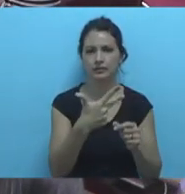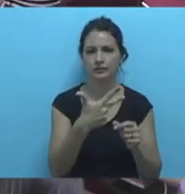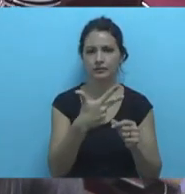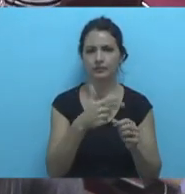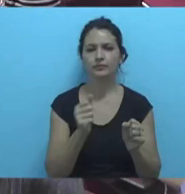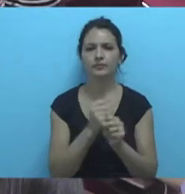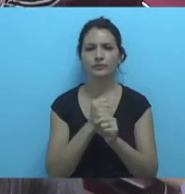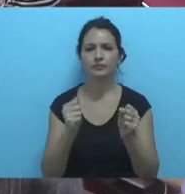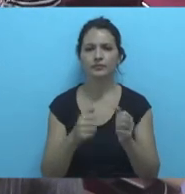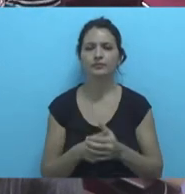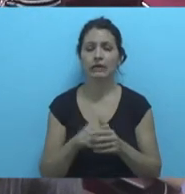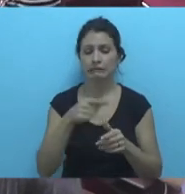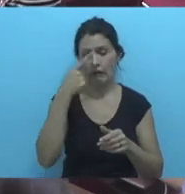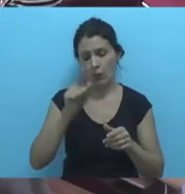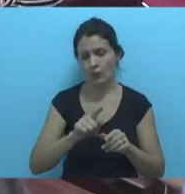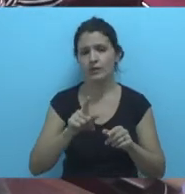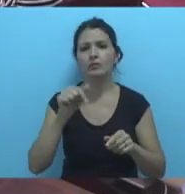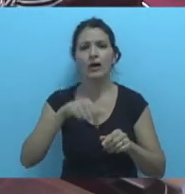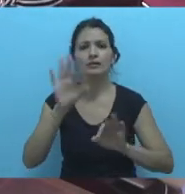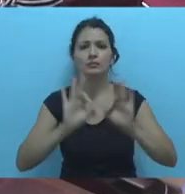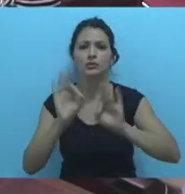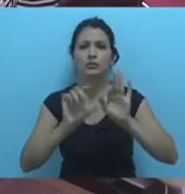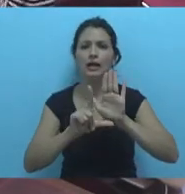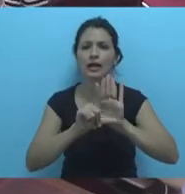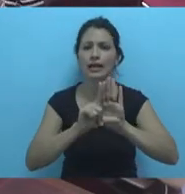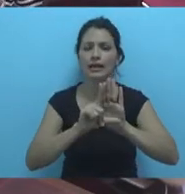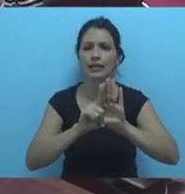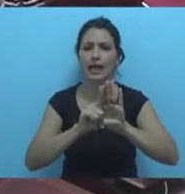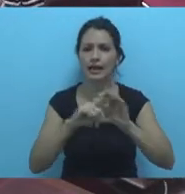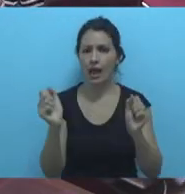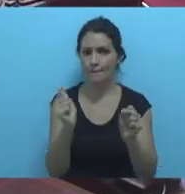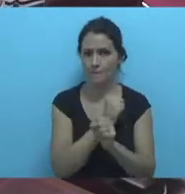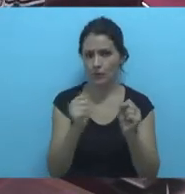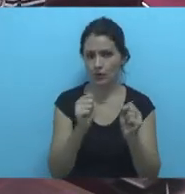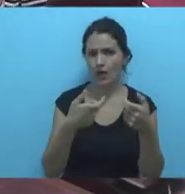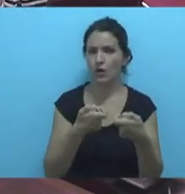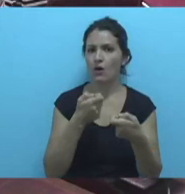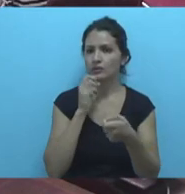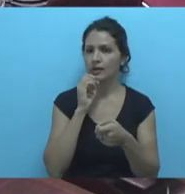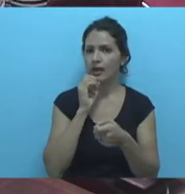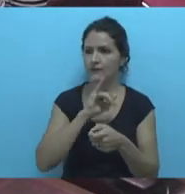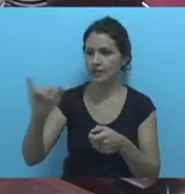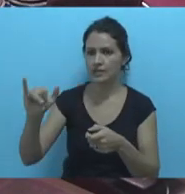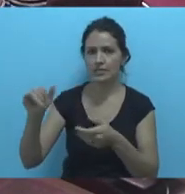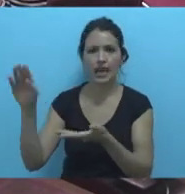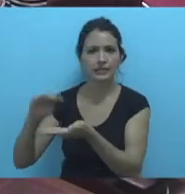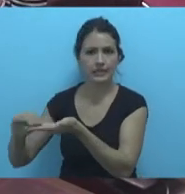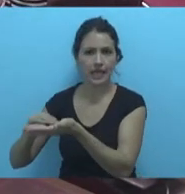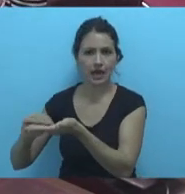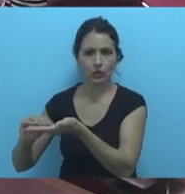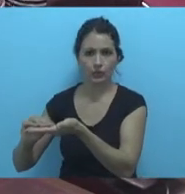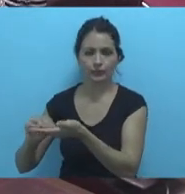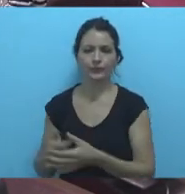Aprobado. Artículo tercero. De forma. En consecuencia, el proyecto recibe sanción de la Cámara de Diputados y se comunicará a la Cámara